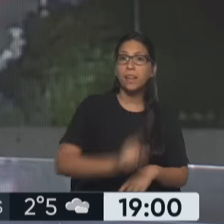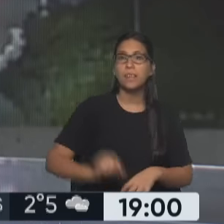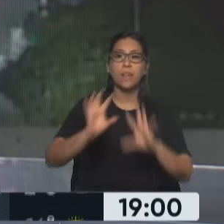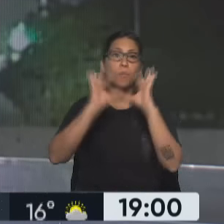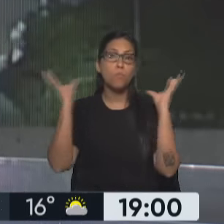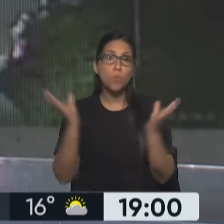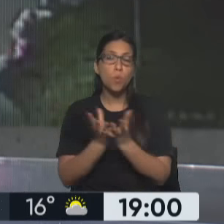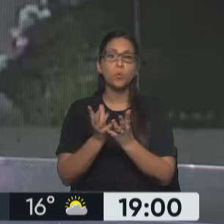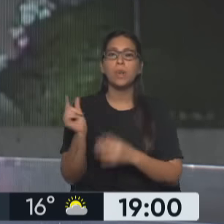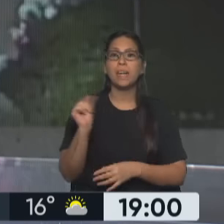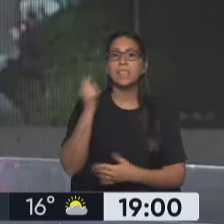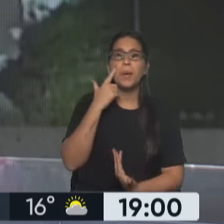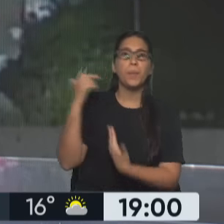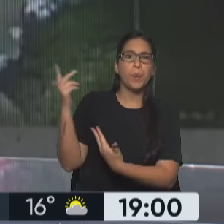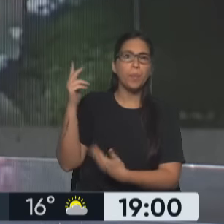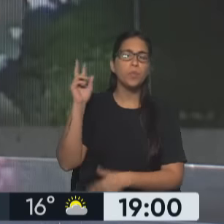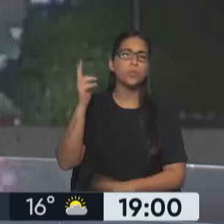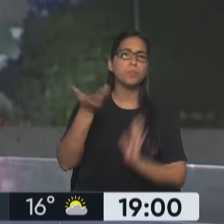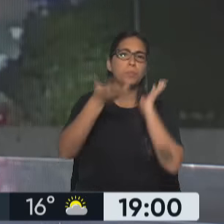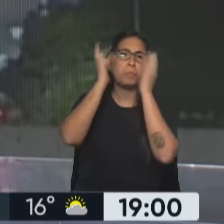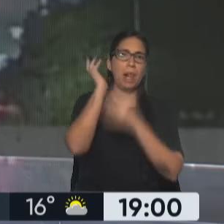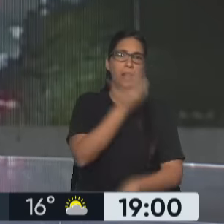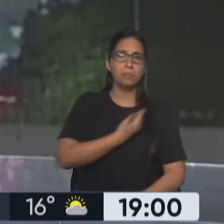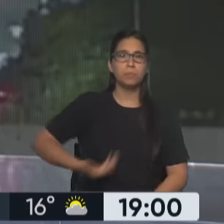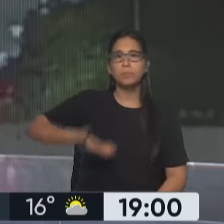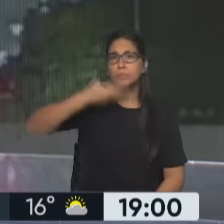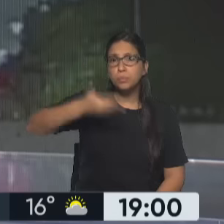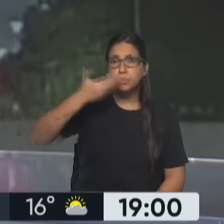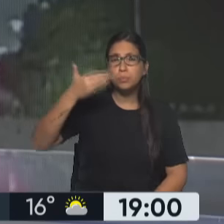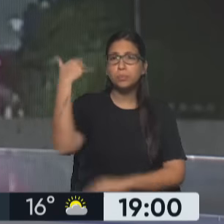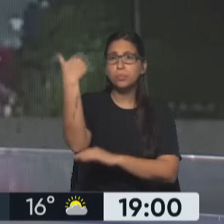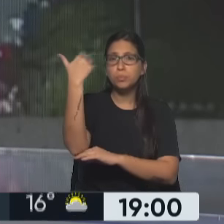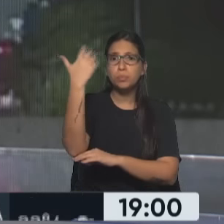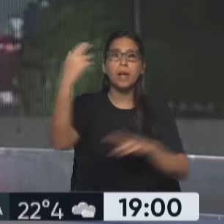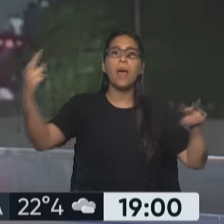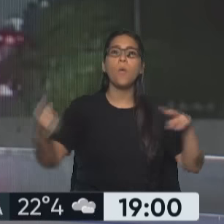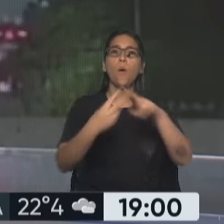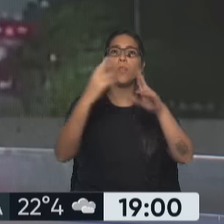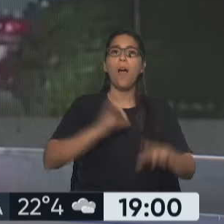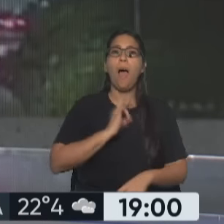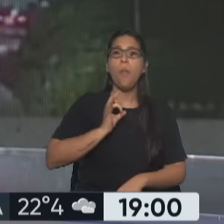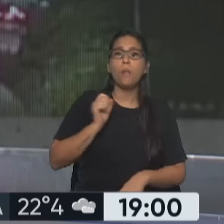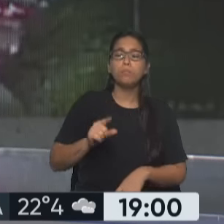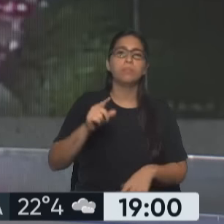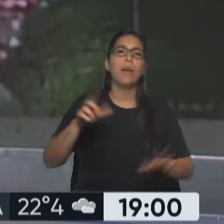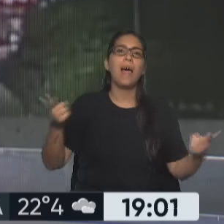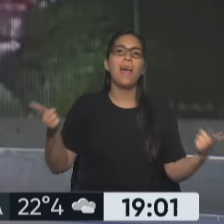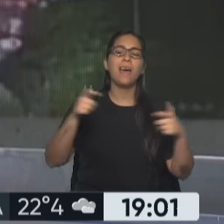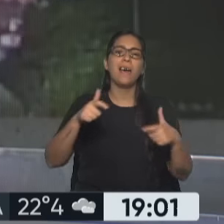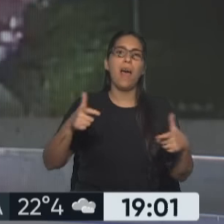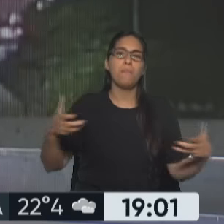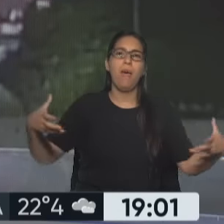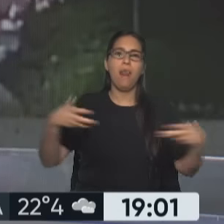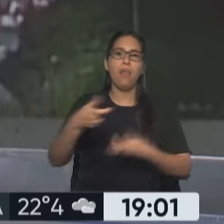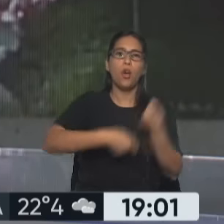y en el mundo. Recién compartimos la palabra del presidente Javier Milei, encuentro anual que organiza la Cámara de Comercio